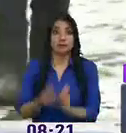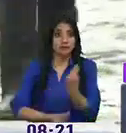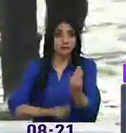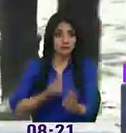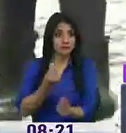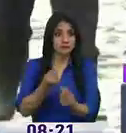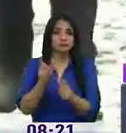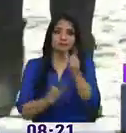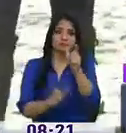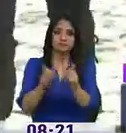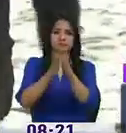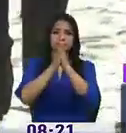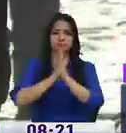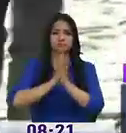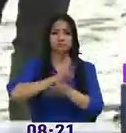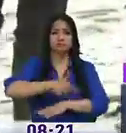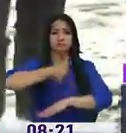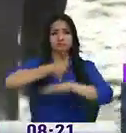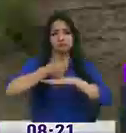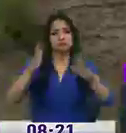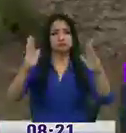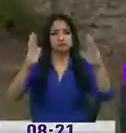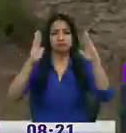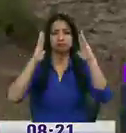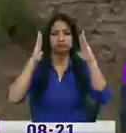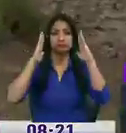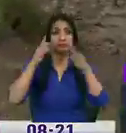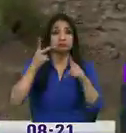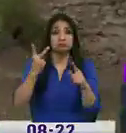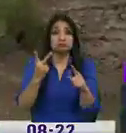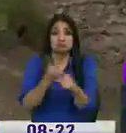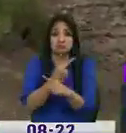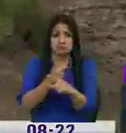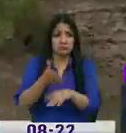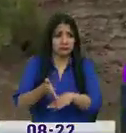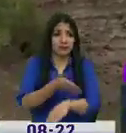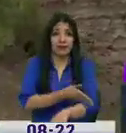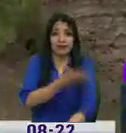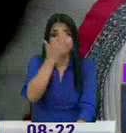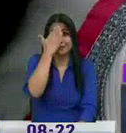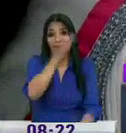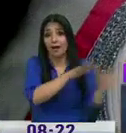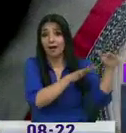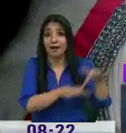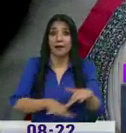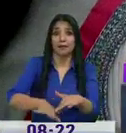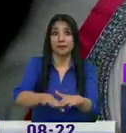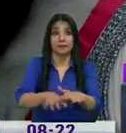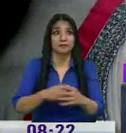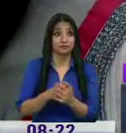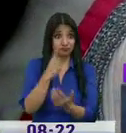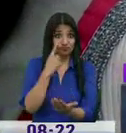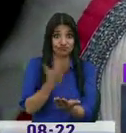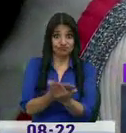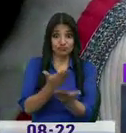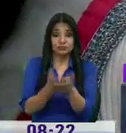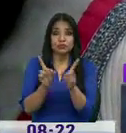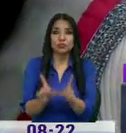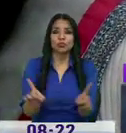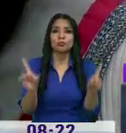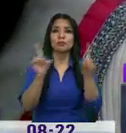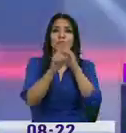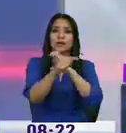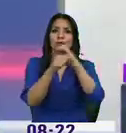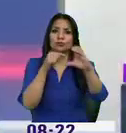Las personas solicitan que las autoridades escuchen sus pedidos, pues aseguran que ellos ya conocían lo que podía suceder. Como prueba nos mostraron un documento recibido